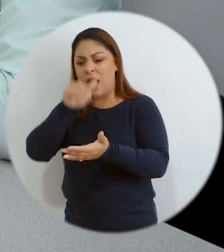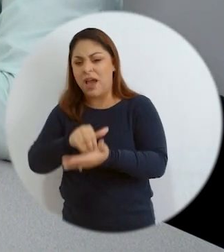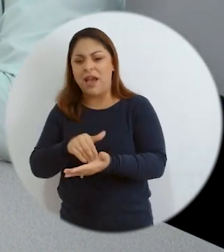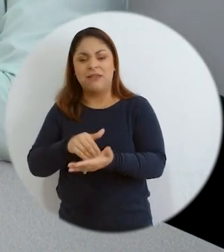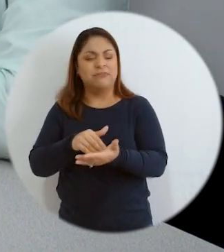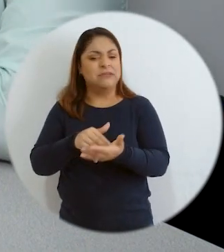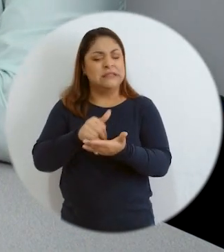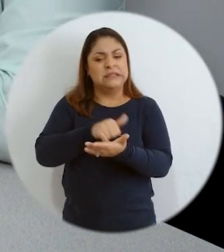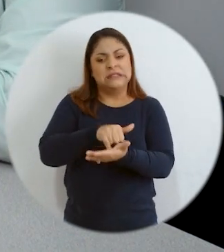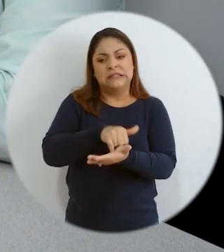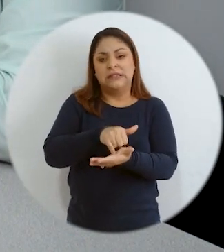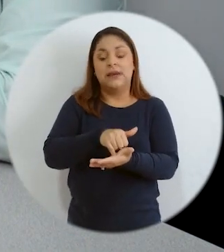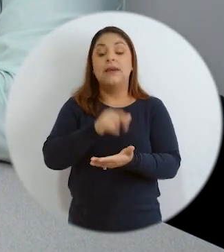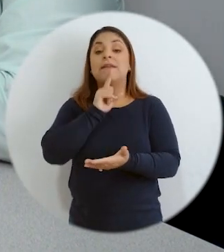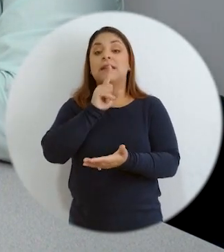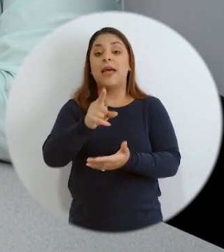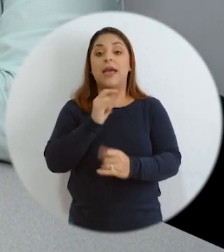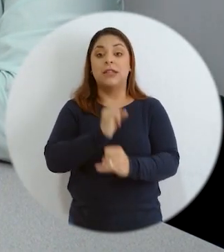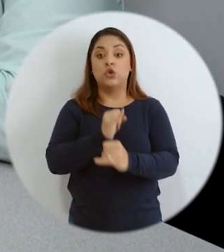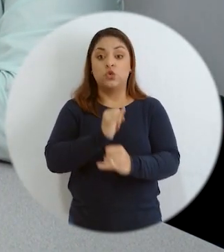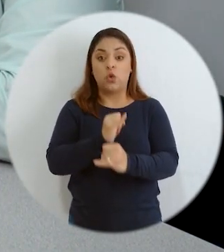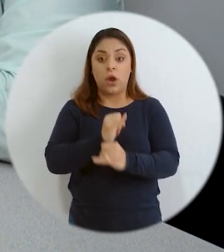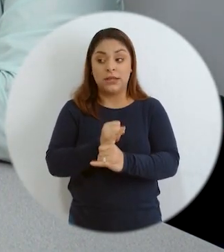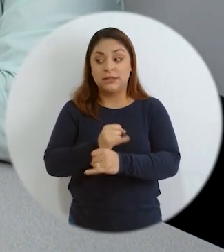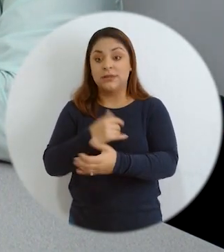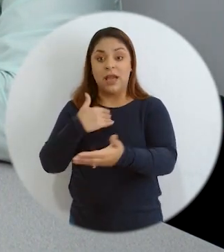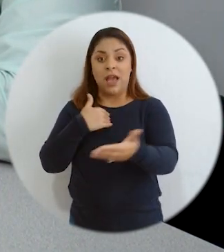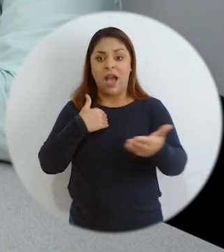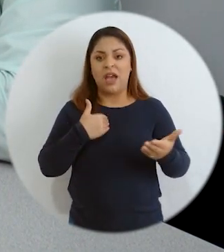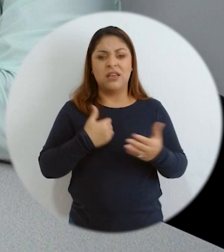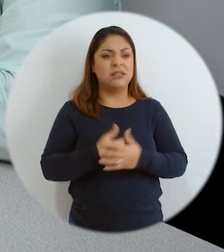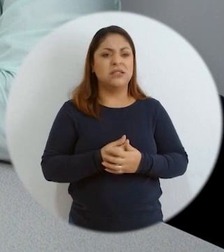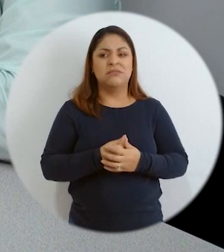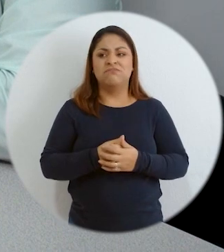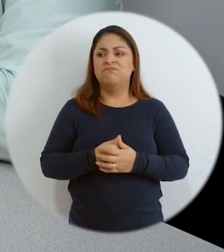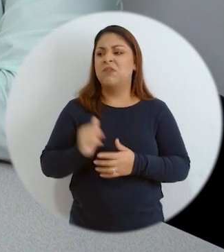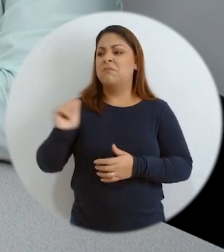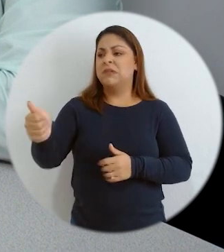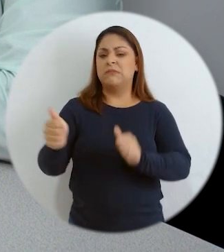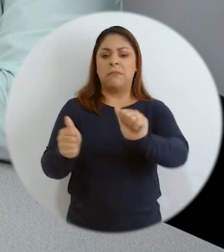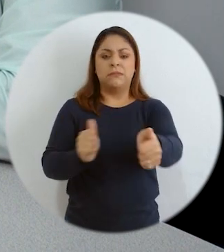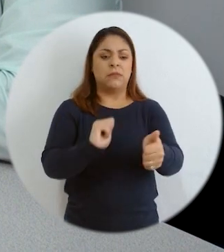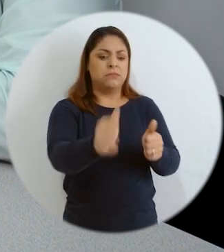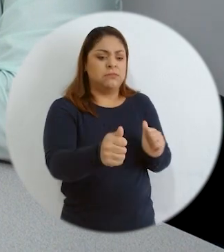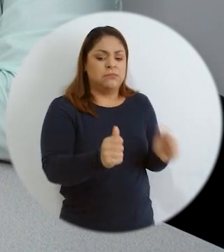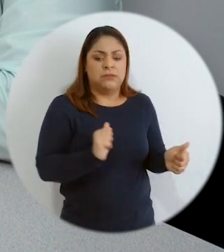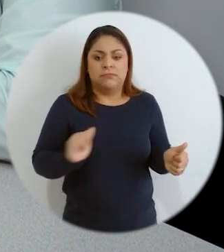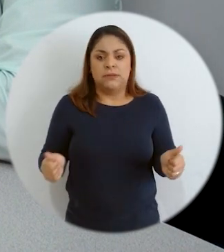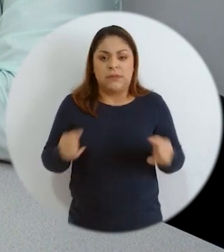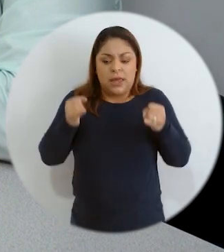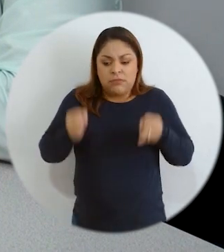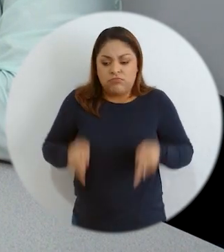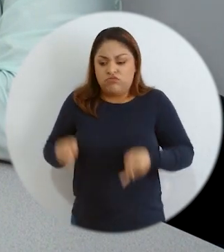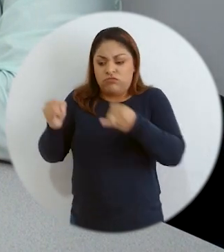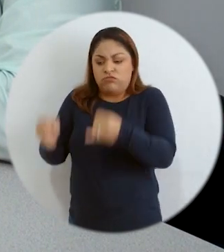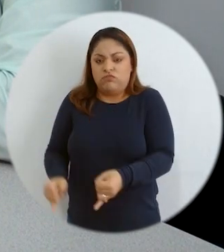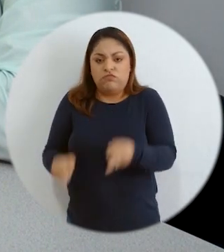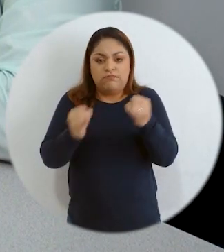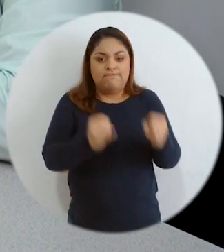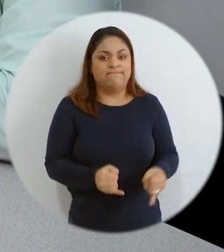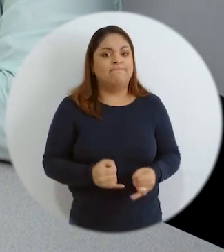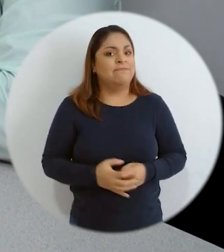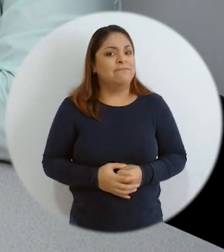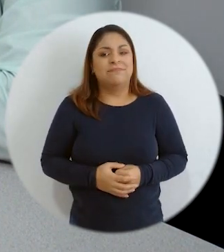como a nivel local, y que nuestras instituciones están más orientadas a trabajar, digamos, cada una por su lado. Claro. Nos cuesta el